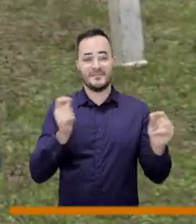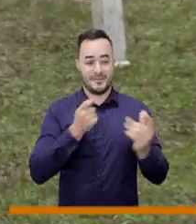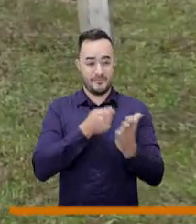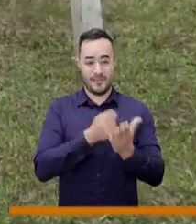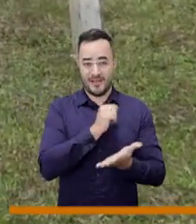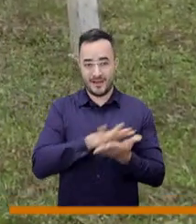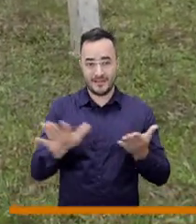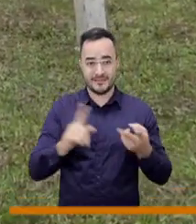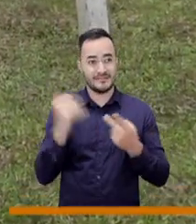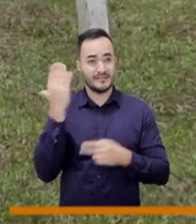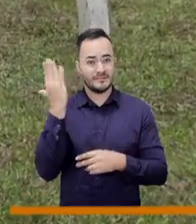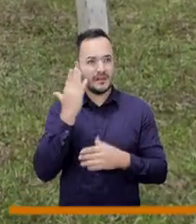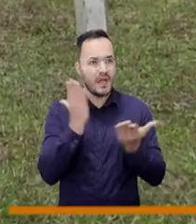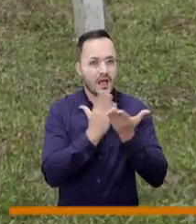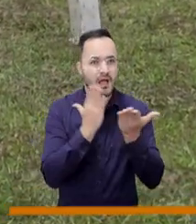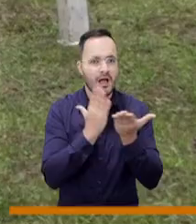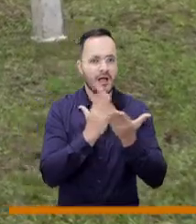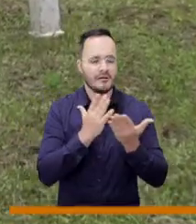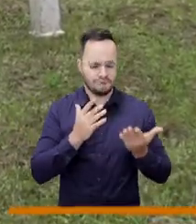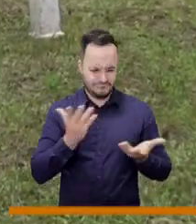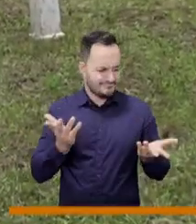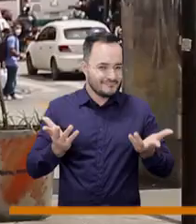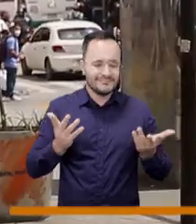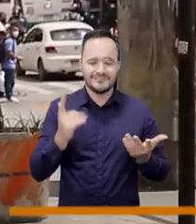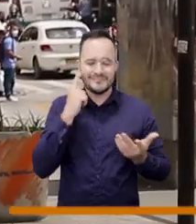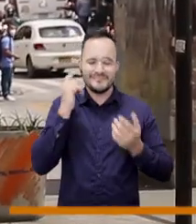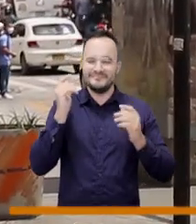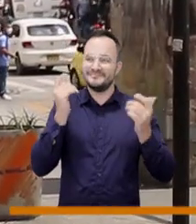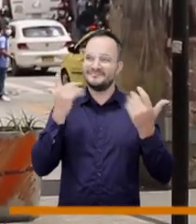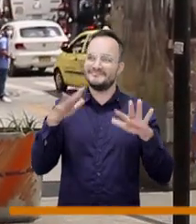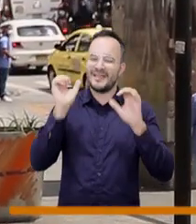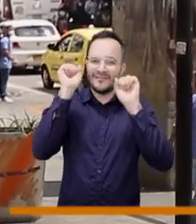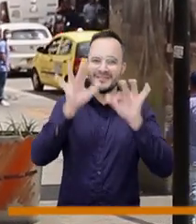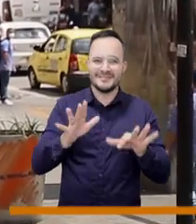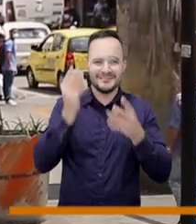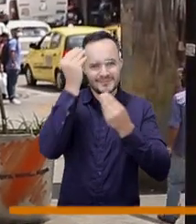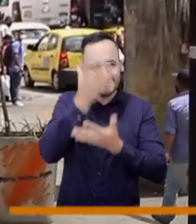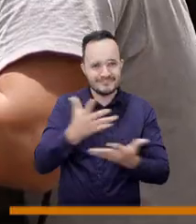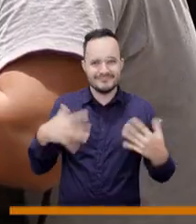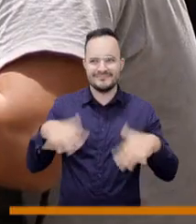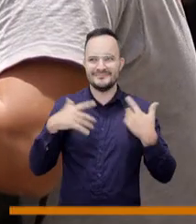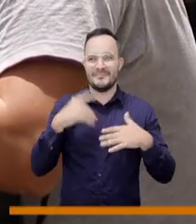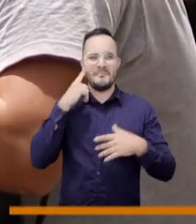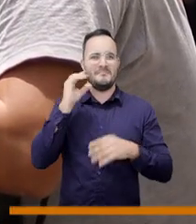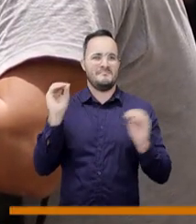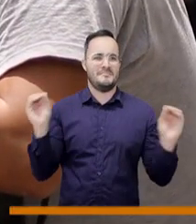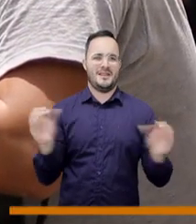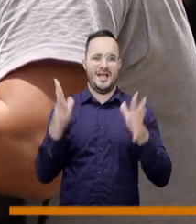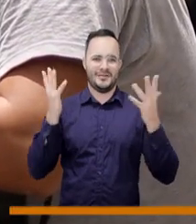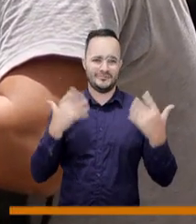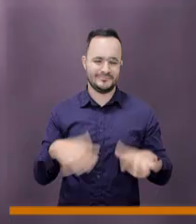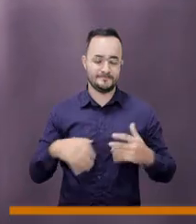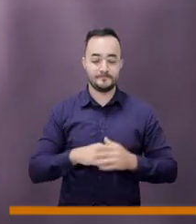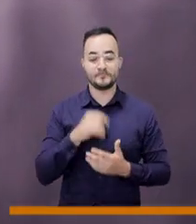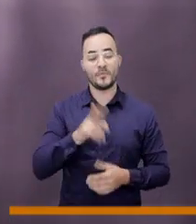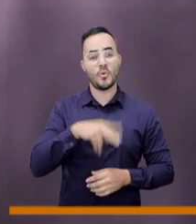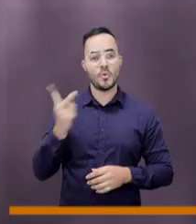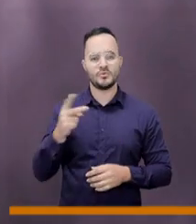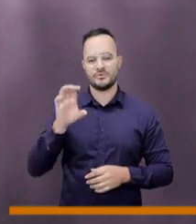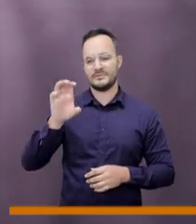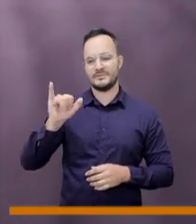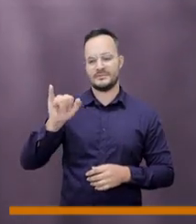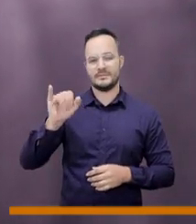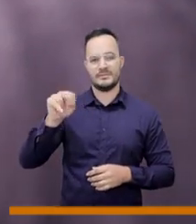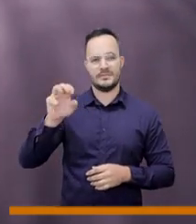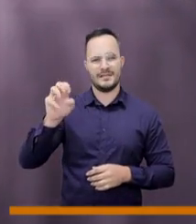ITM, matrícula cero, y estudiar cine es una bendición, es un milagro, es algo para resaltar. Pero además la cinemateca,